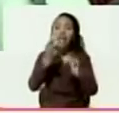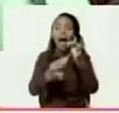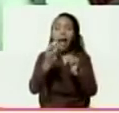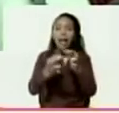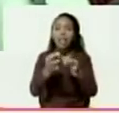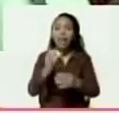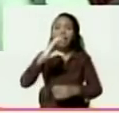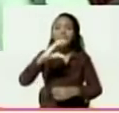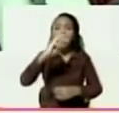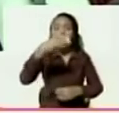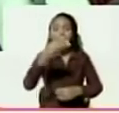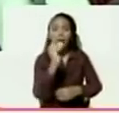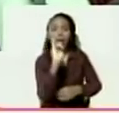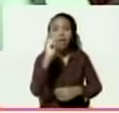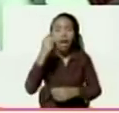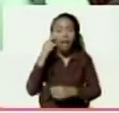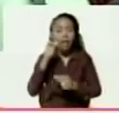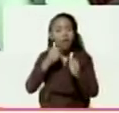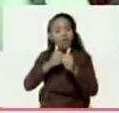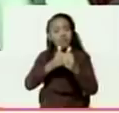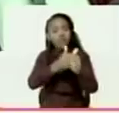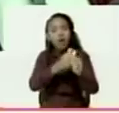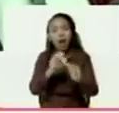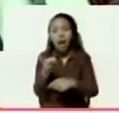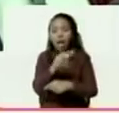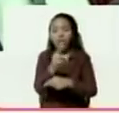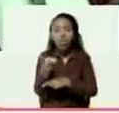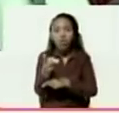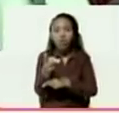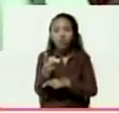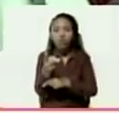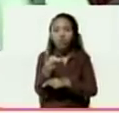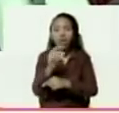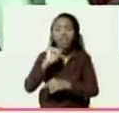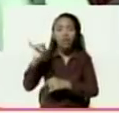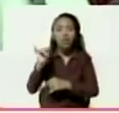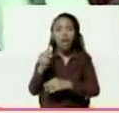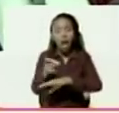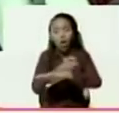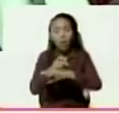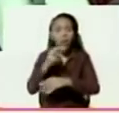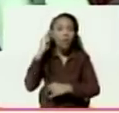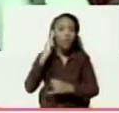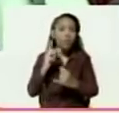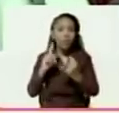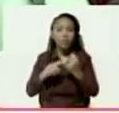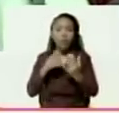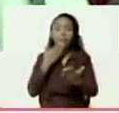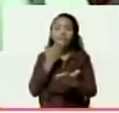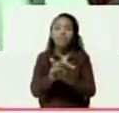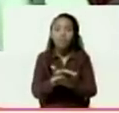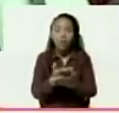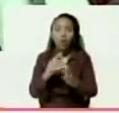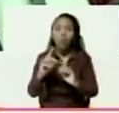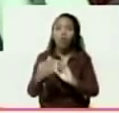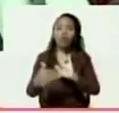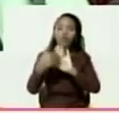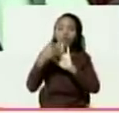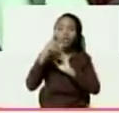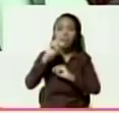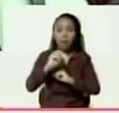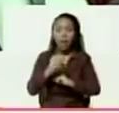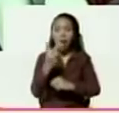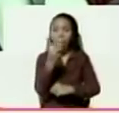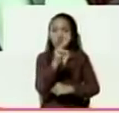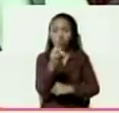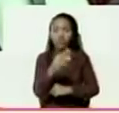CPI a hacer seguimiento a ambas denuncias, tanto la presentada por el gobierno bolivariano como la presentada en contra. Y si